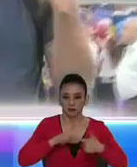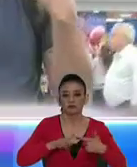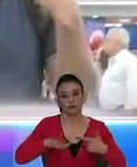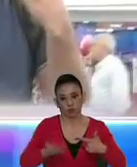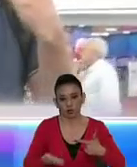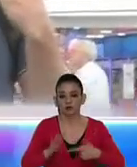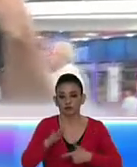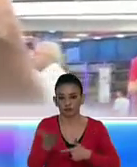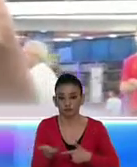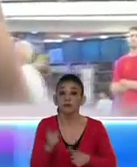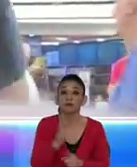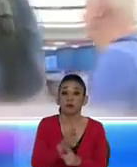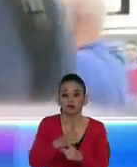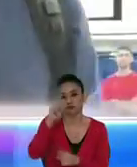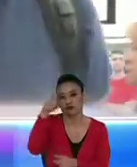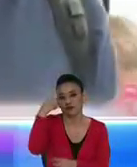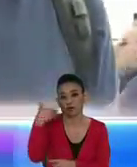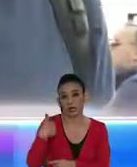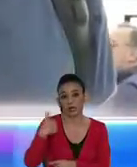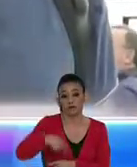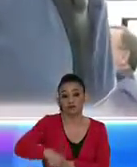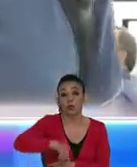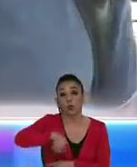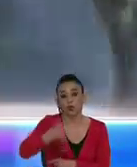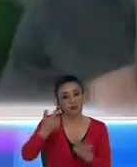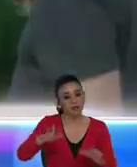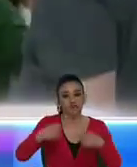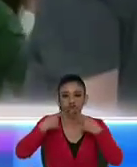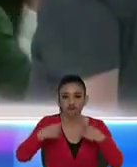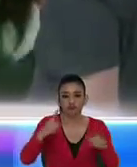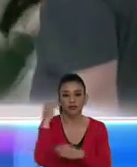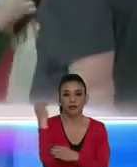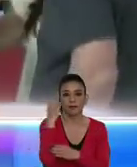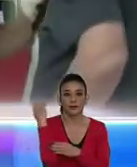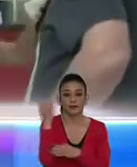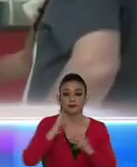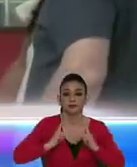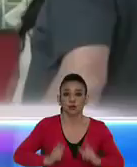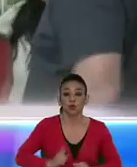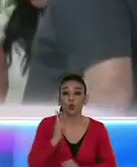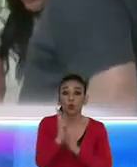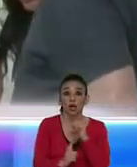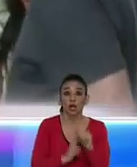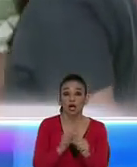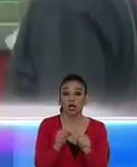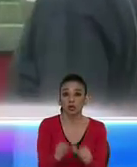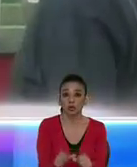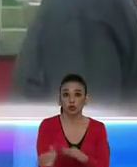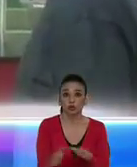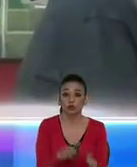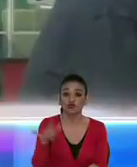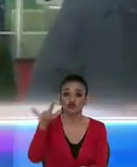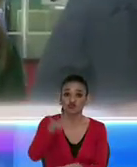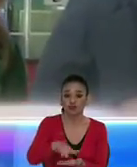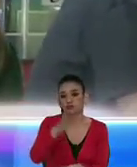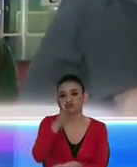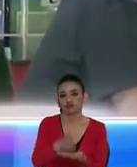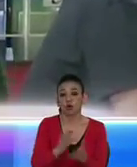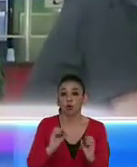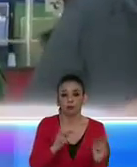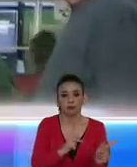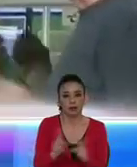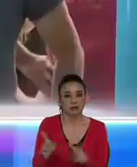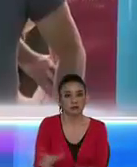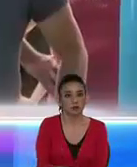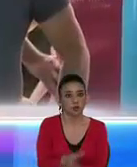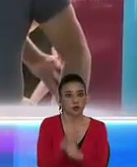argentino resolvió este jueves declarar la emergencia sanitaria por un año, además de la suspensión de vuelos y otras medidas de prevención tendientes